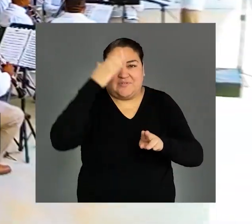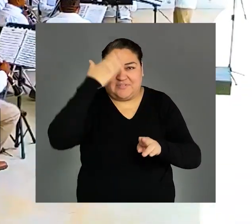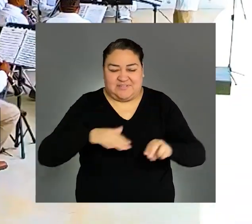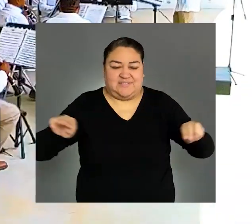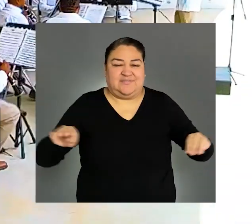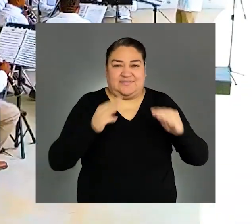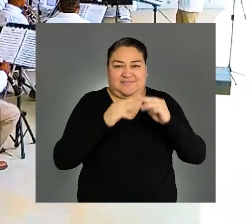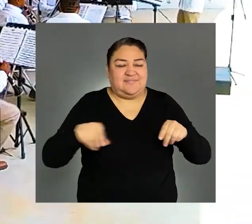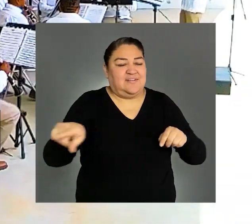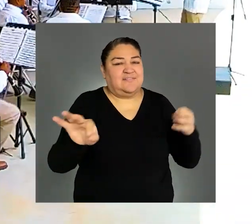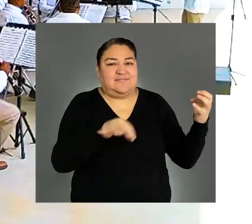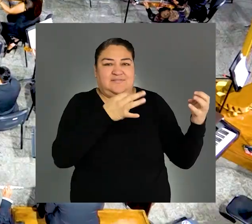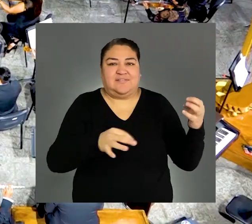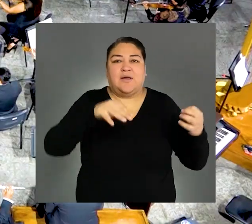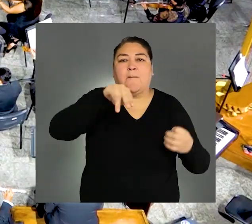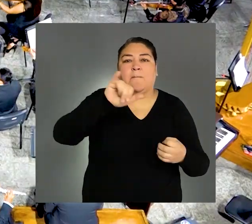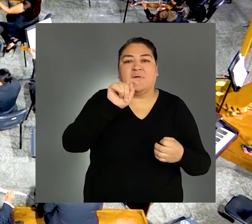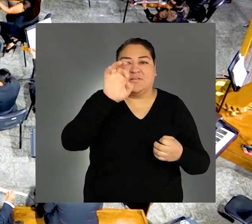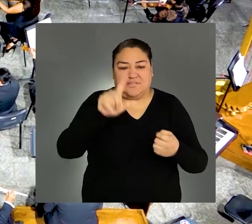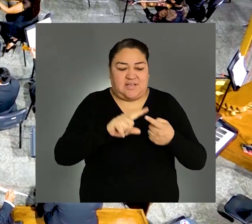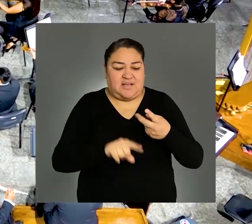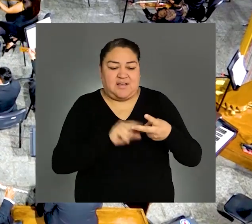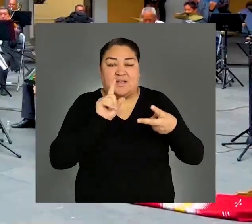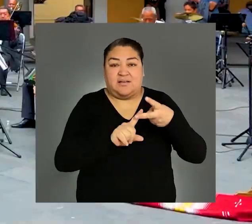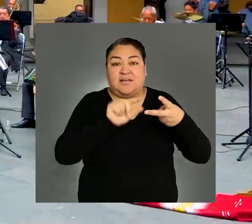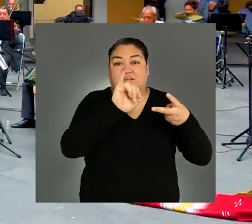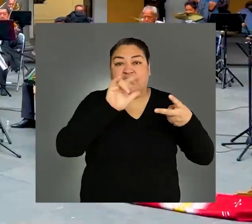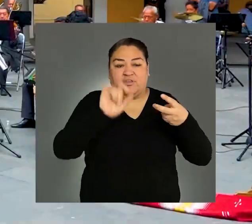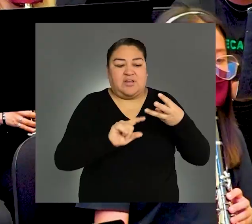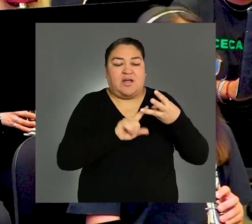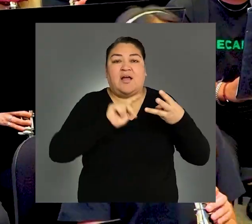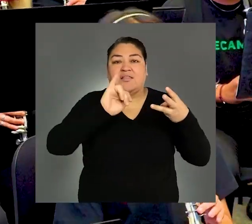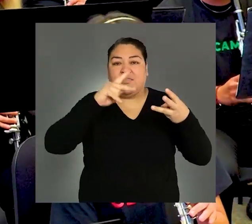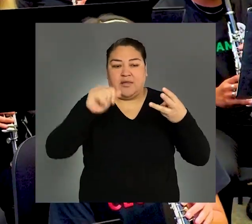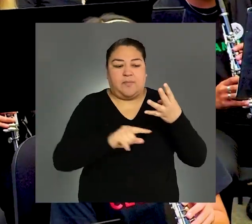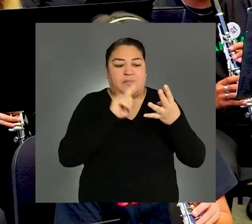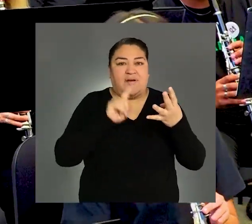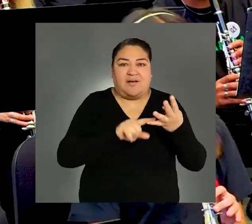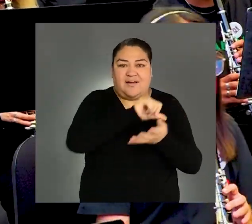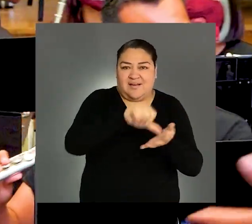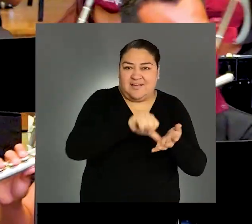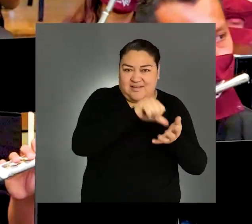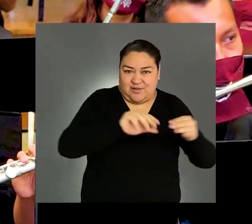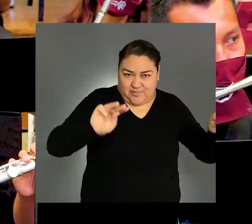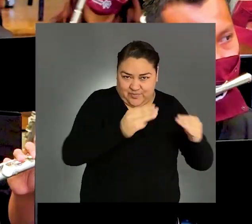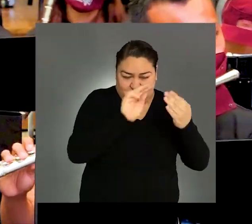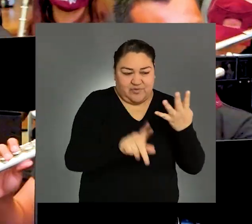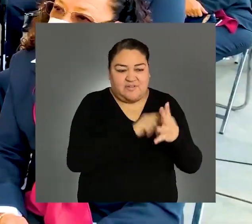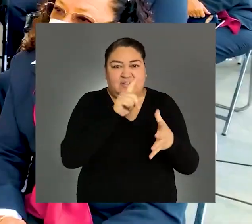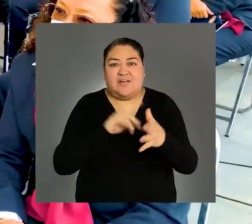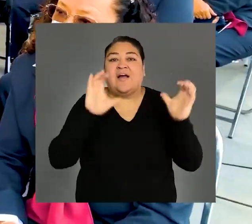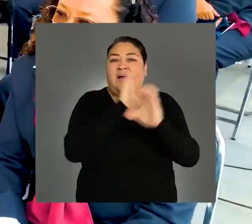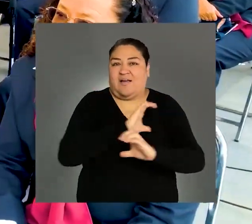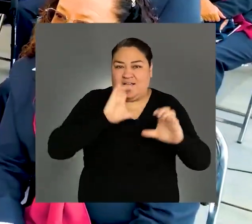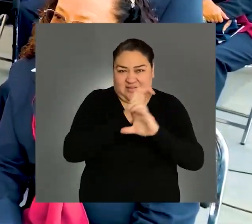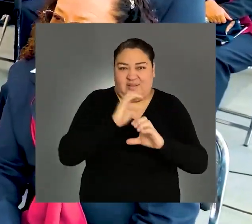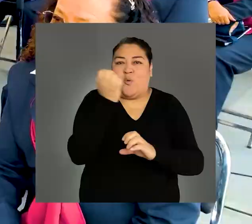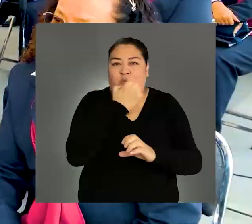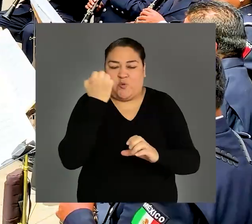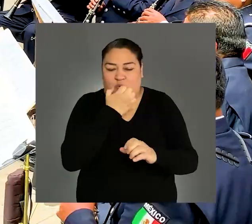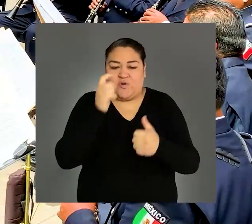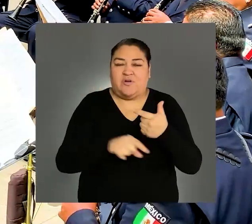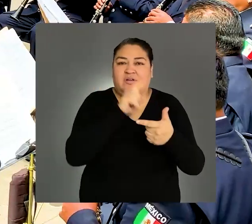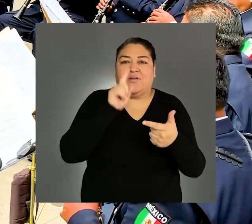a la banda sinfónica mixteca a las orquestas sinfónica y típica al centro de capacitación de música de banda al coro